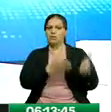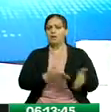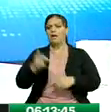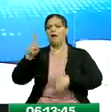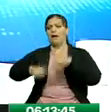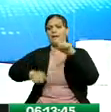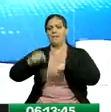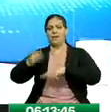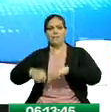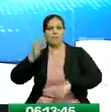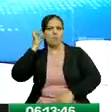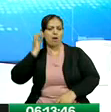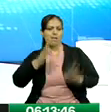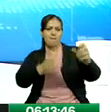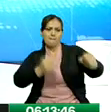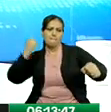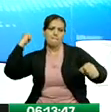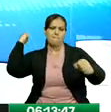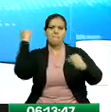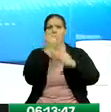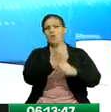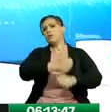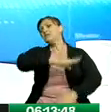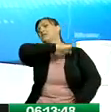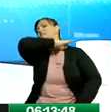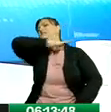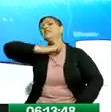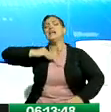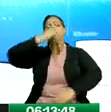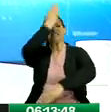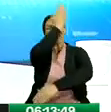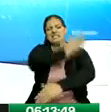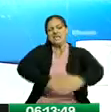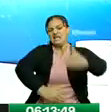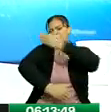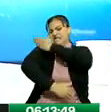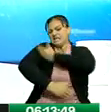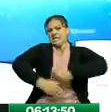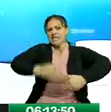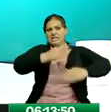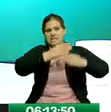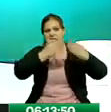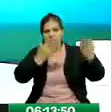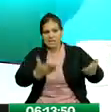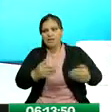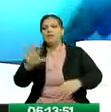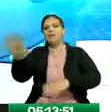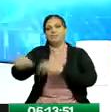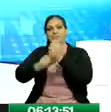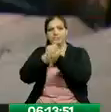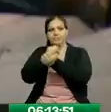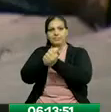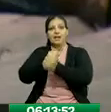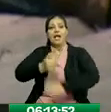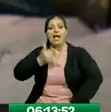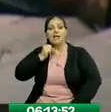año 2018. Los detalles aquí con nuestro compañero Carlos Julio Gurumendi.